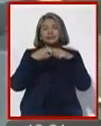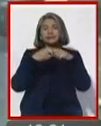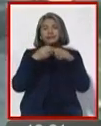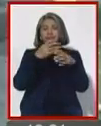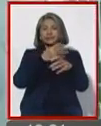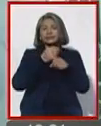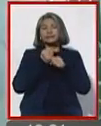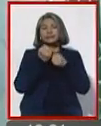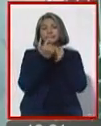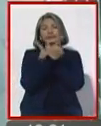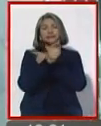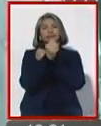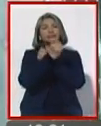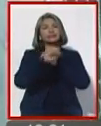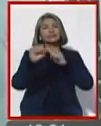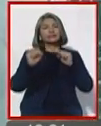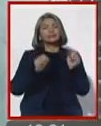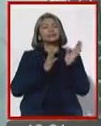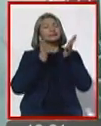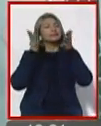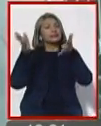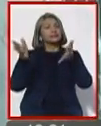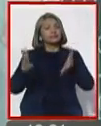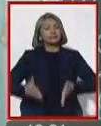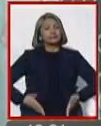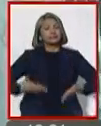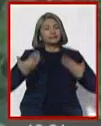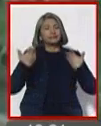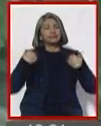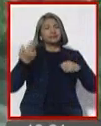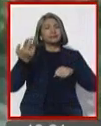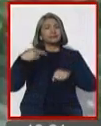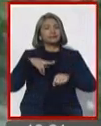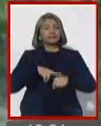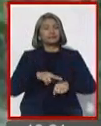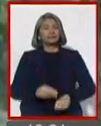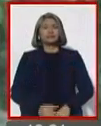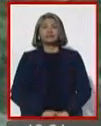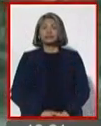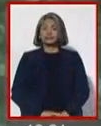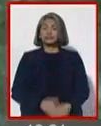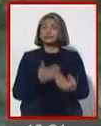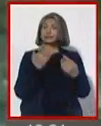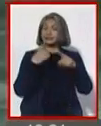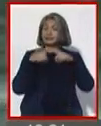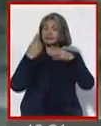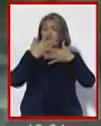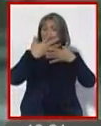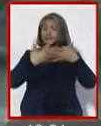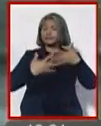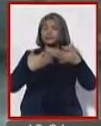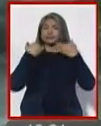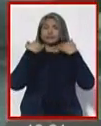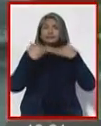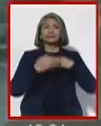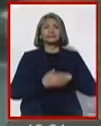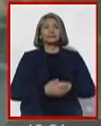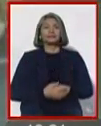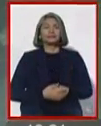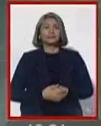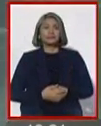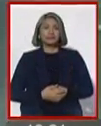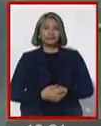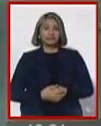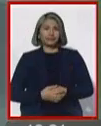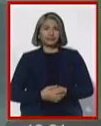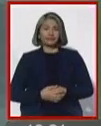fue recuperado y llevado al Curichi de la Madre para su hábitat natural. Casos como estos que se vienen reportando